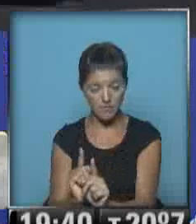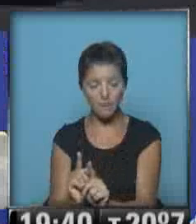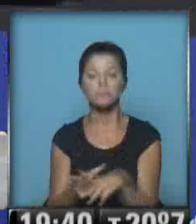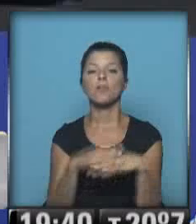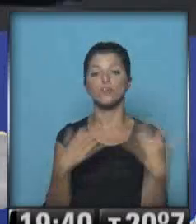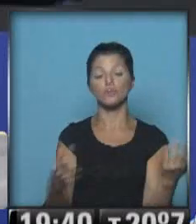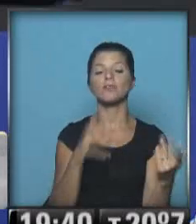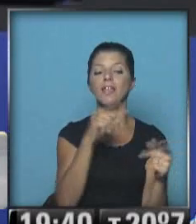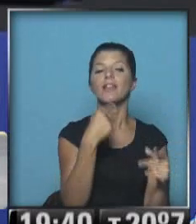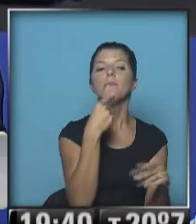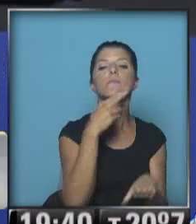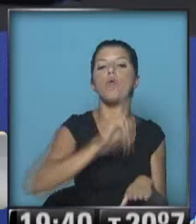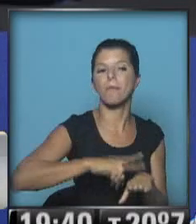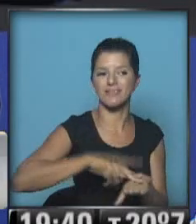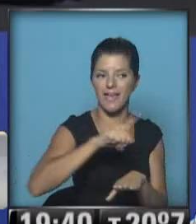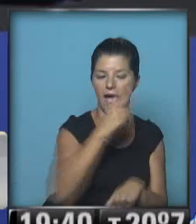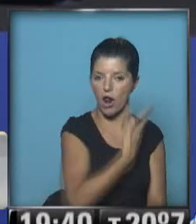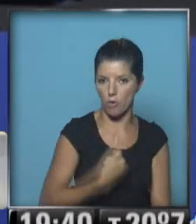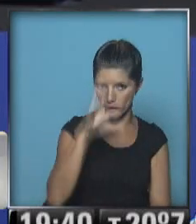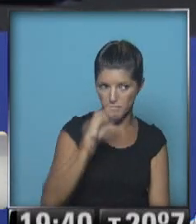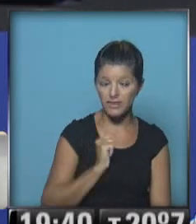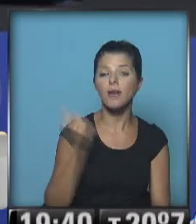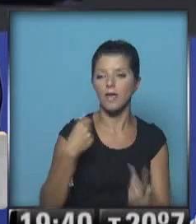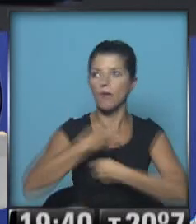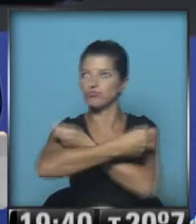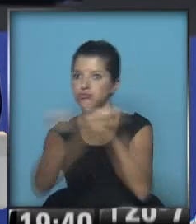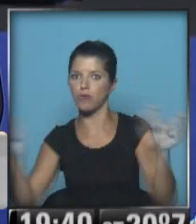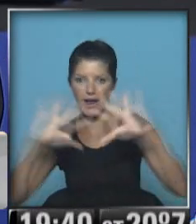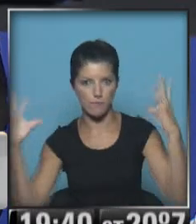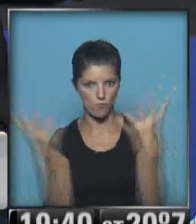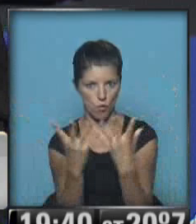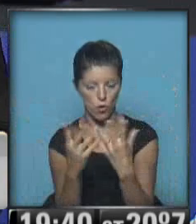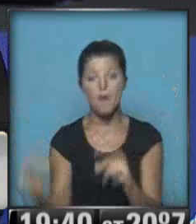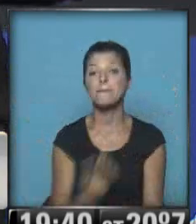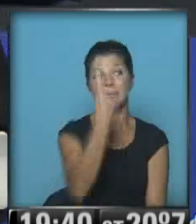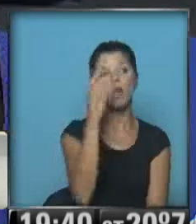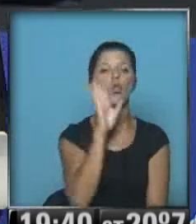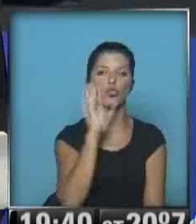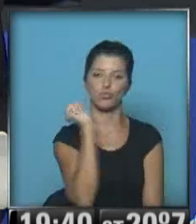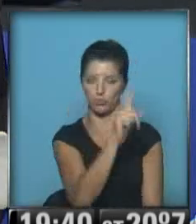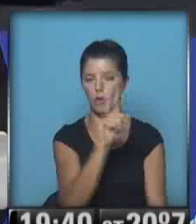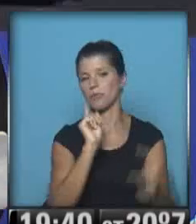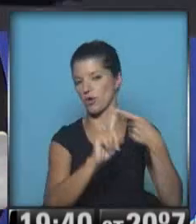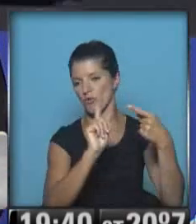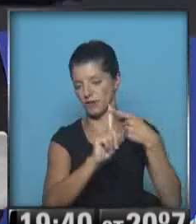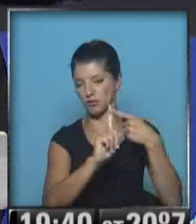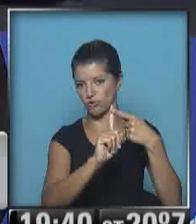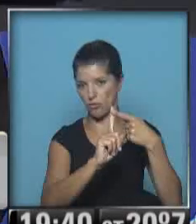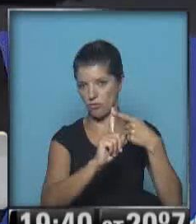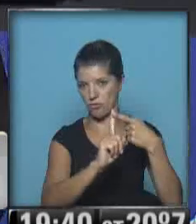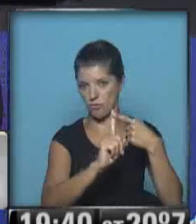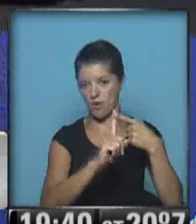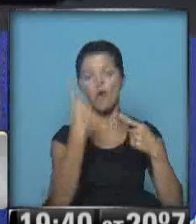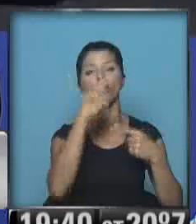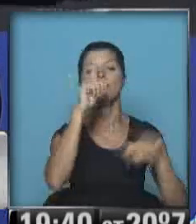los papeles internos que tenemos acá era una distribución En principio en Estados Unidos donde Ellos tenían contacto con muchísimos